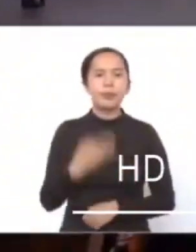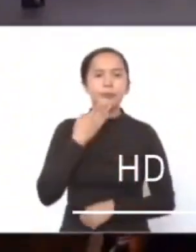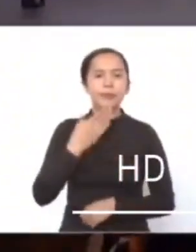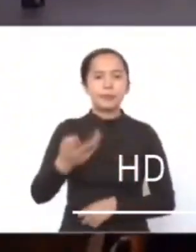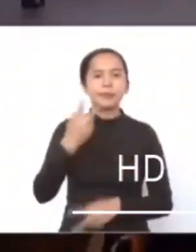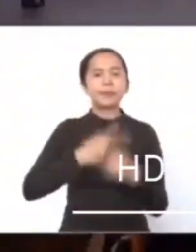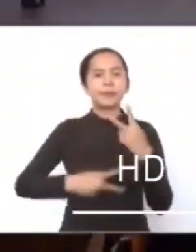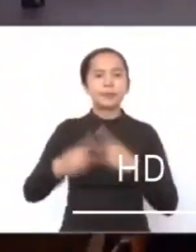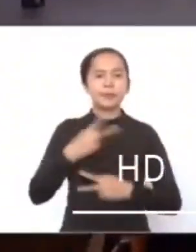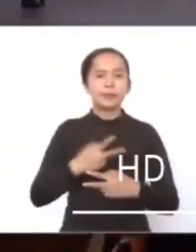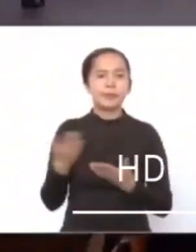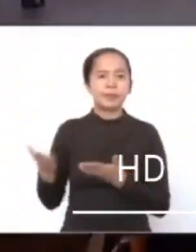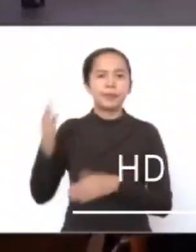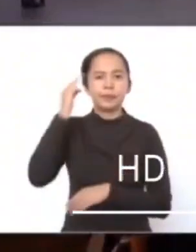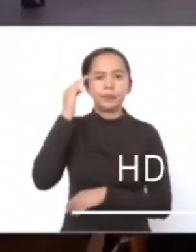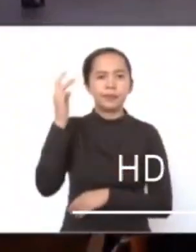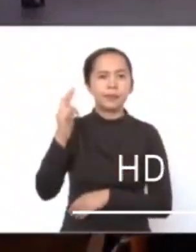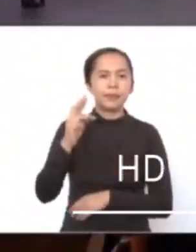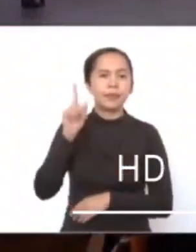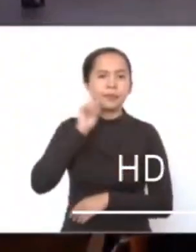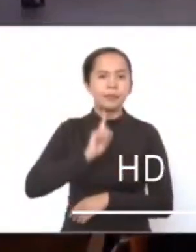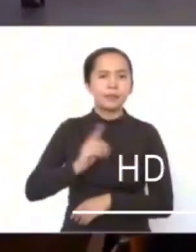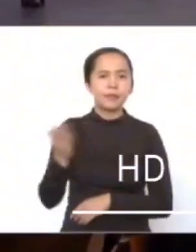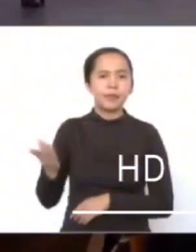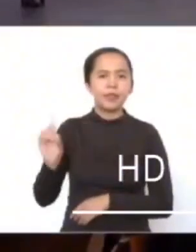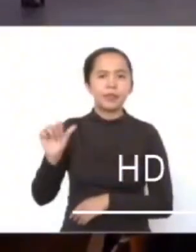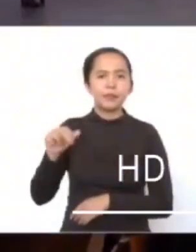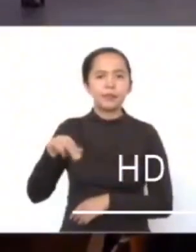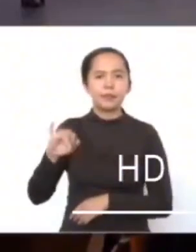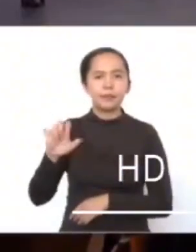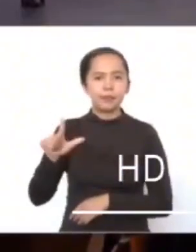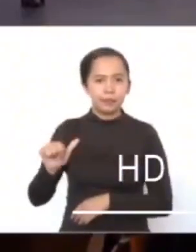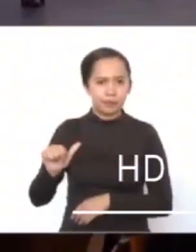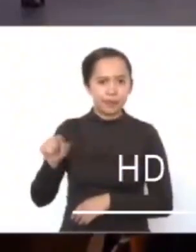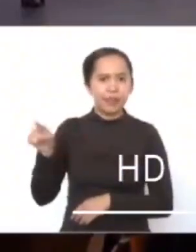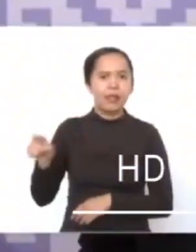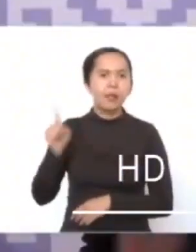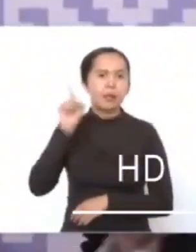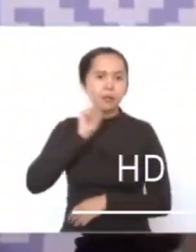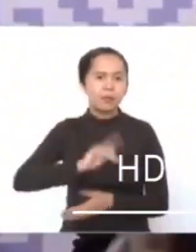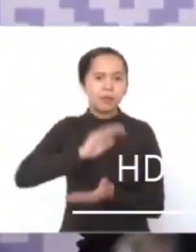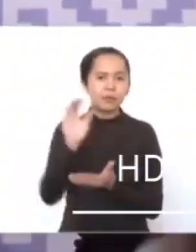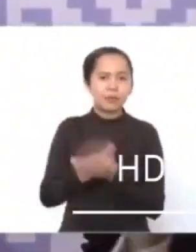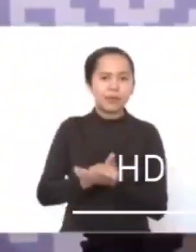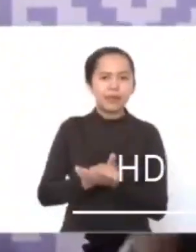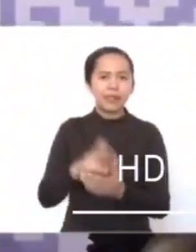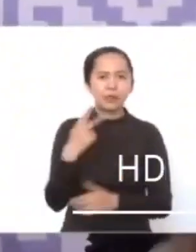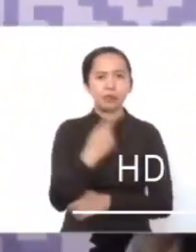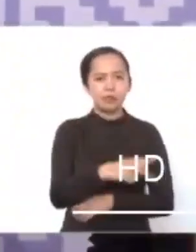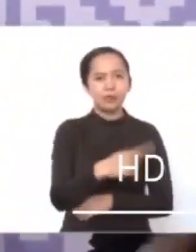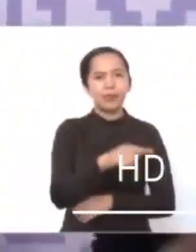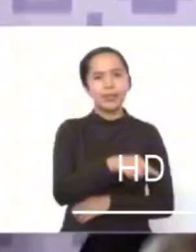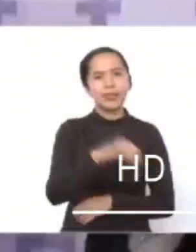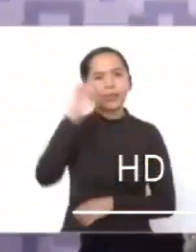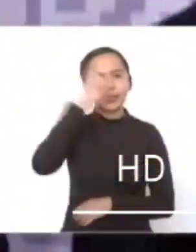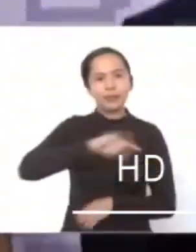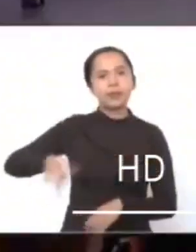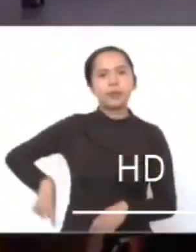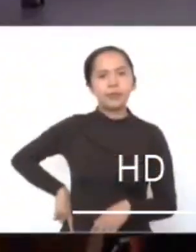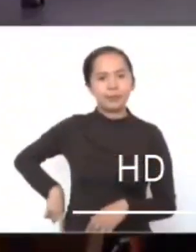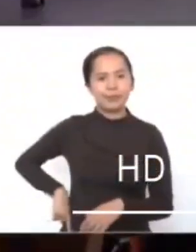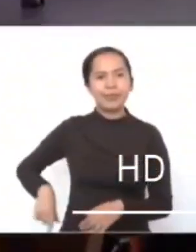Damos la bienvenida a la maestra Daniela Cordero Arenas, esposa del jefe de gobierno de la Ciudad de México.